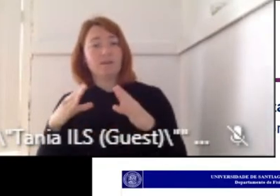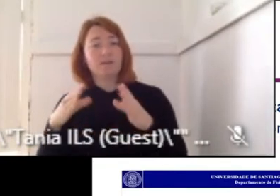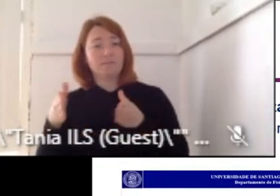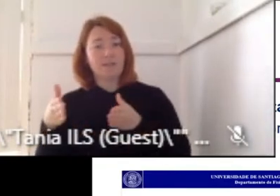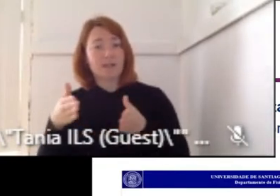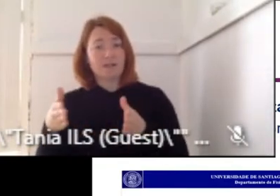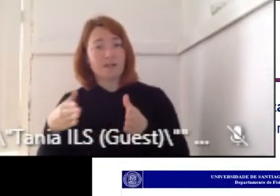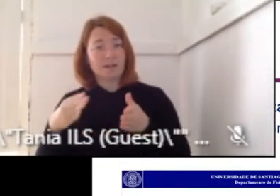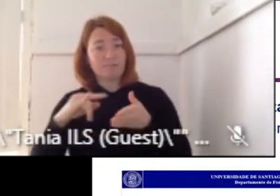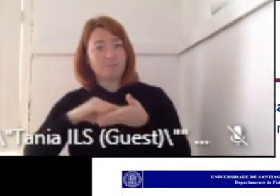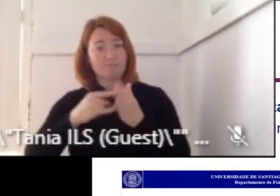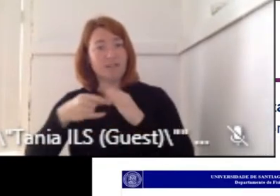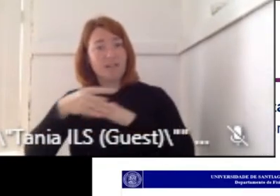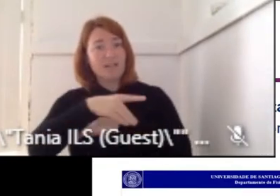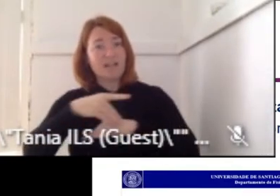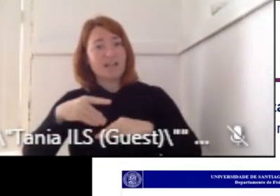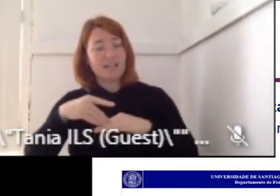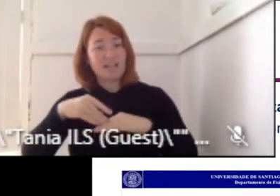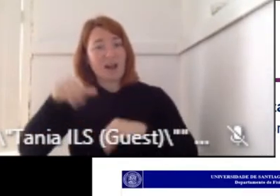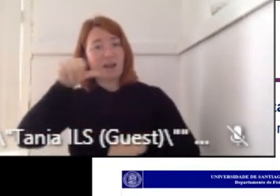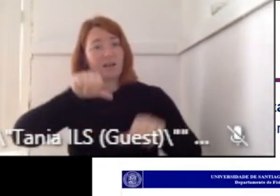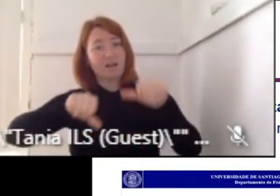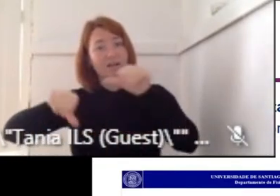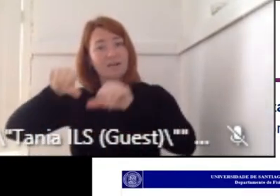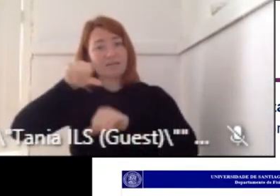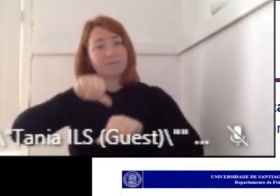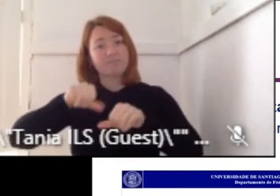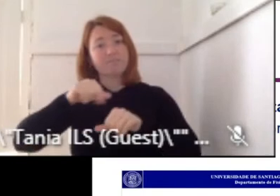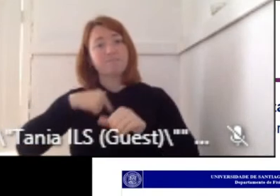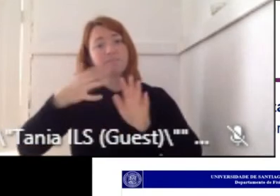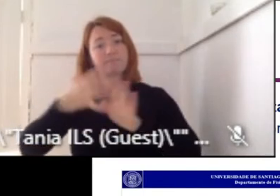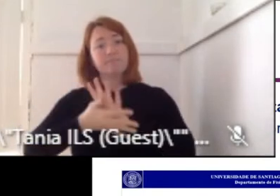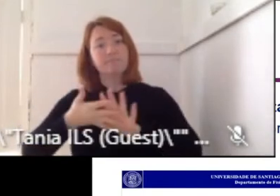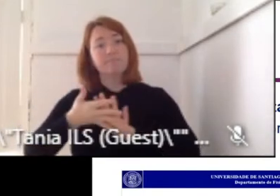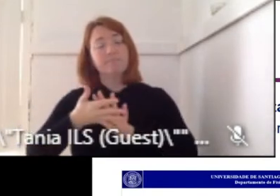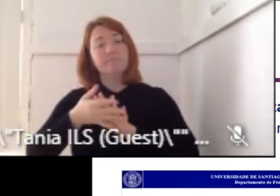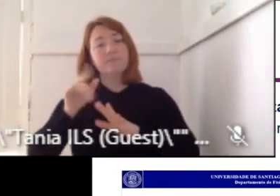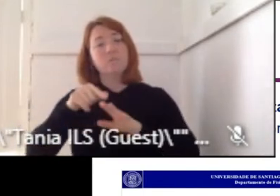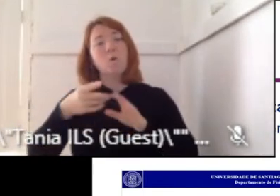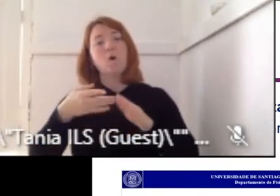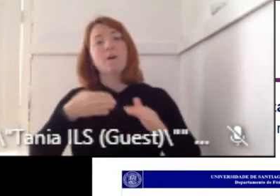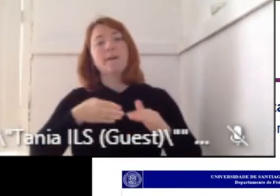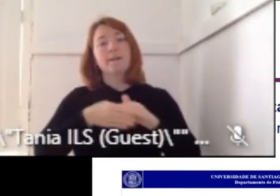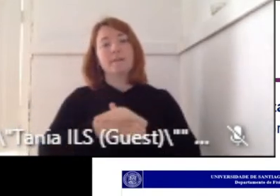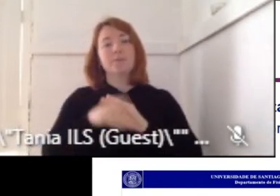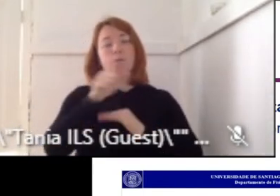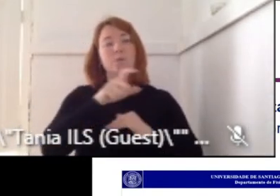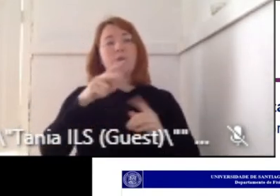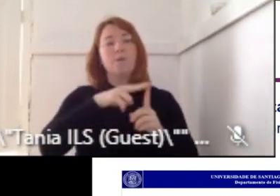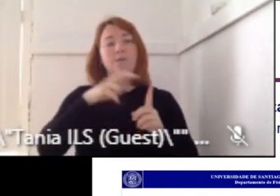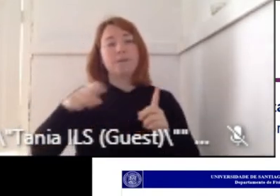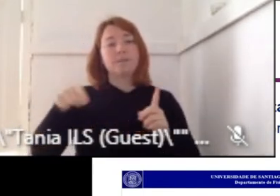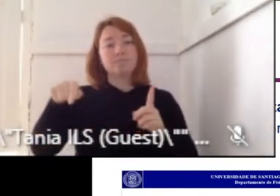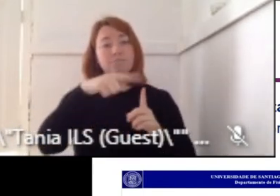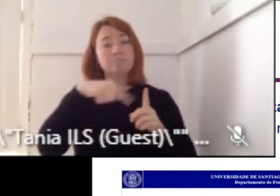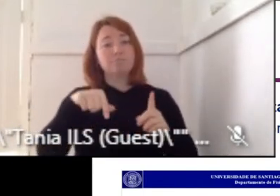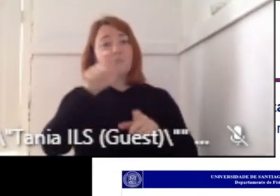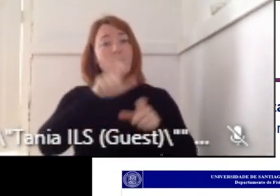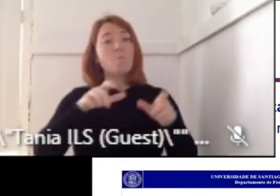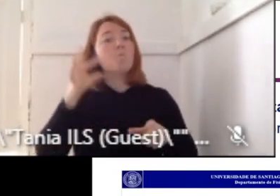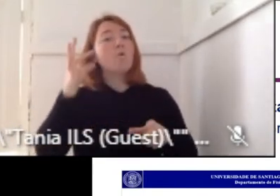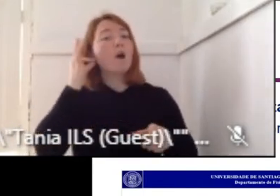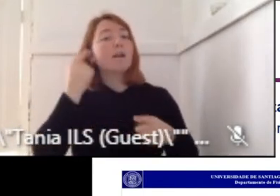transparencias, pues hablo en el primer tema, que es Introducción a la Física, de las mujeres que han llevado un premio Nobel